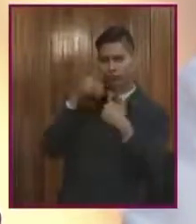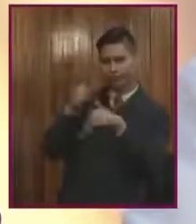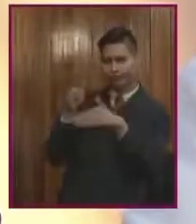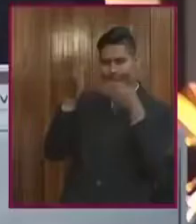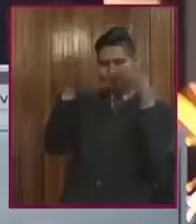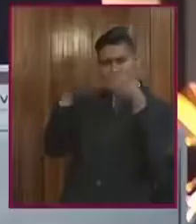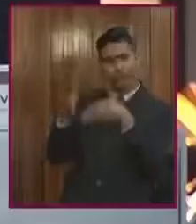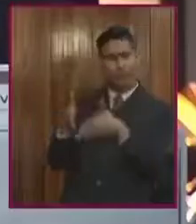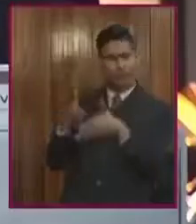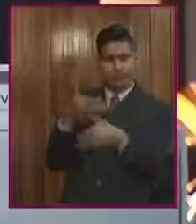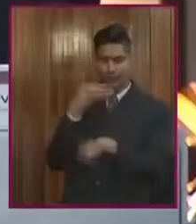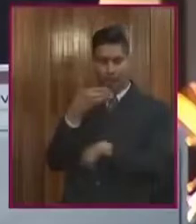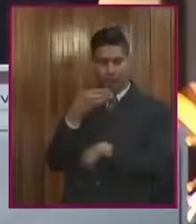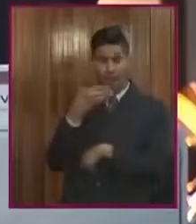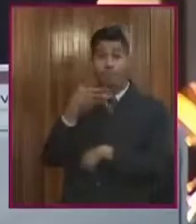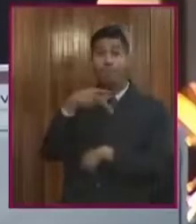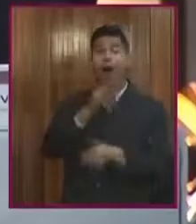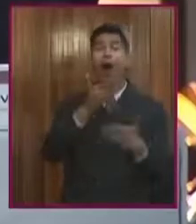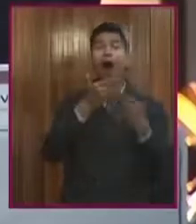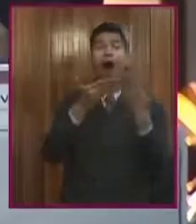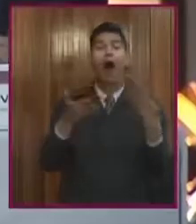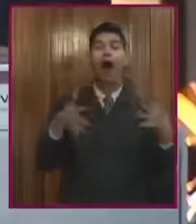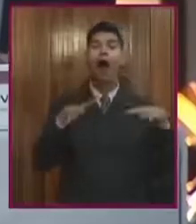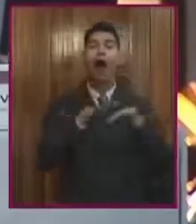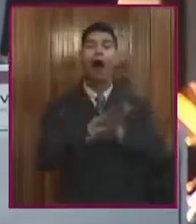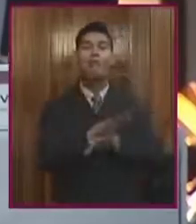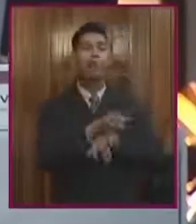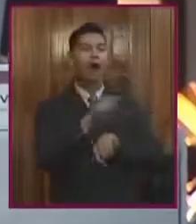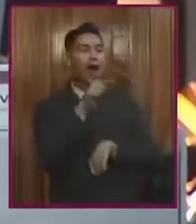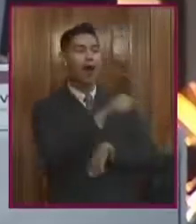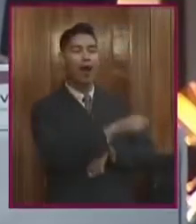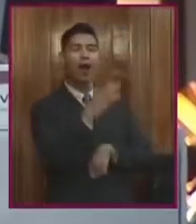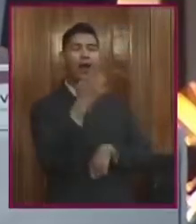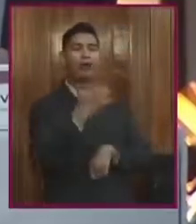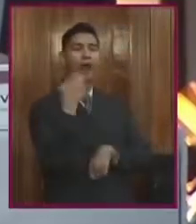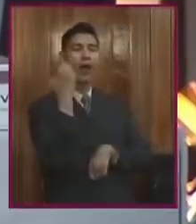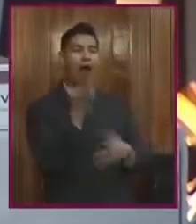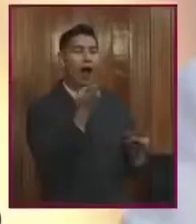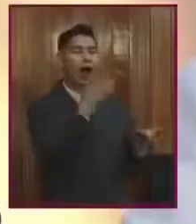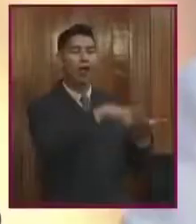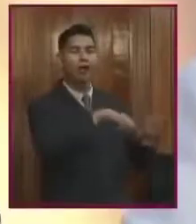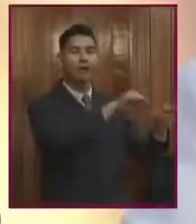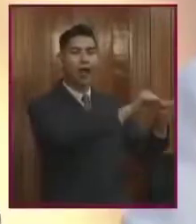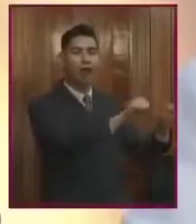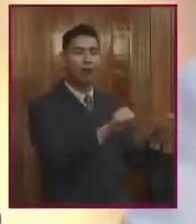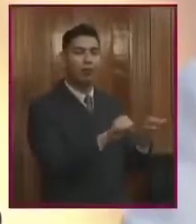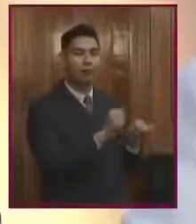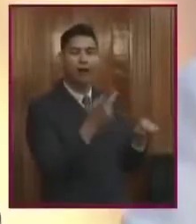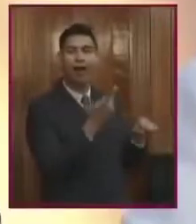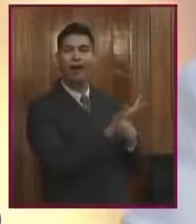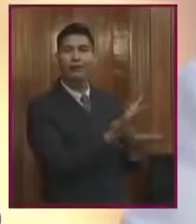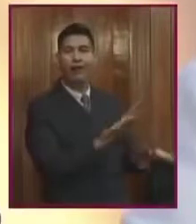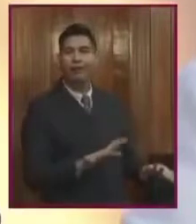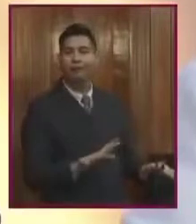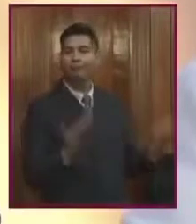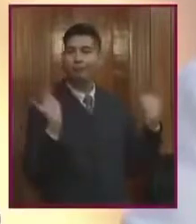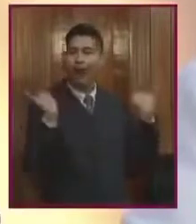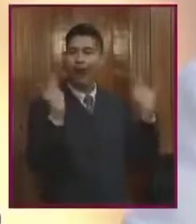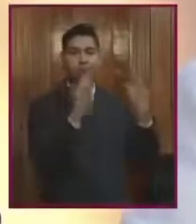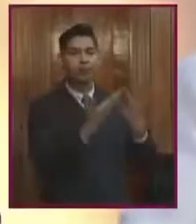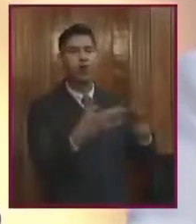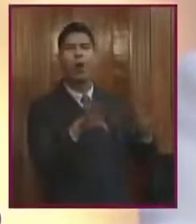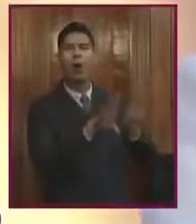que volteemos a escuchar lo que pasa en las aulas, lo que viven los docentes, la forma como los